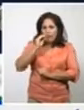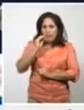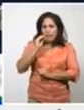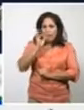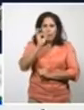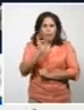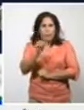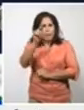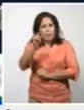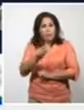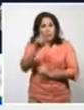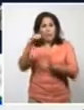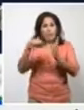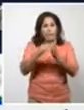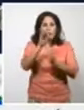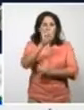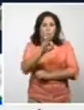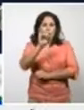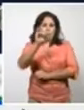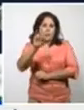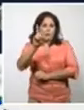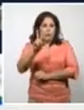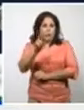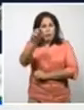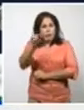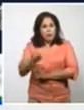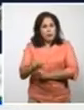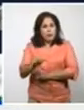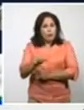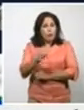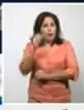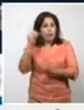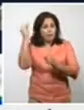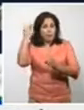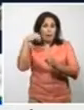de los 1.862 pacientes diagnosticados,